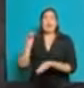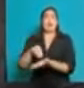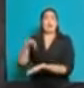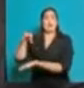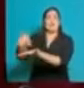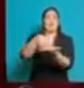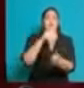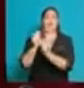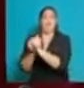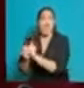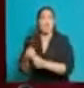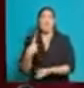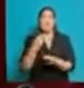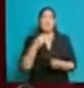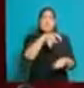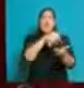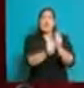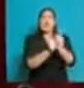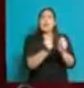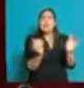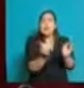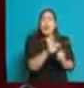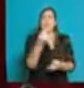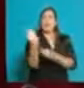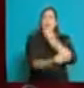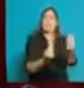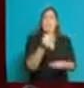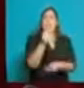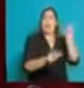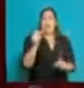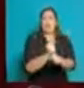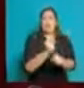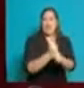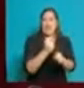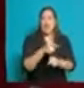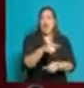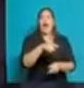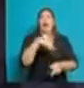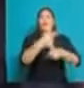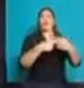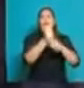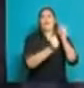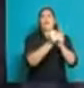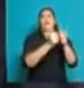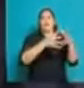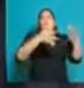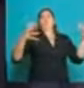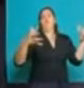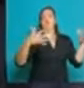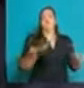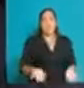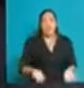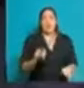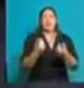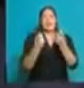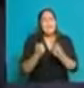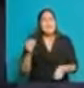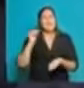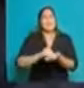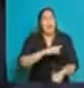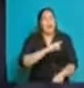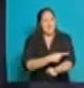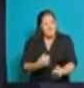produzcan, más pymes que contraten más empleados y se transformen en grandes empresas. Necesitamos seguir